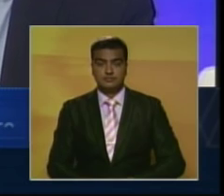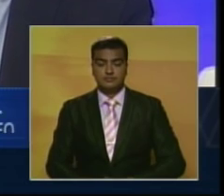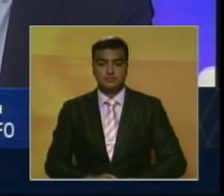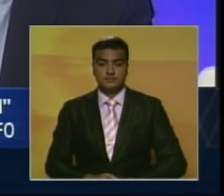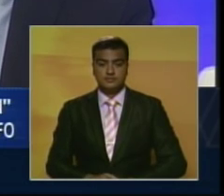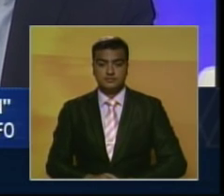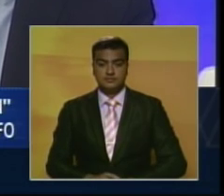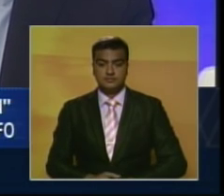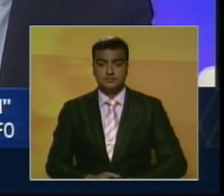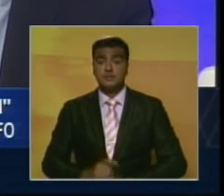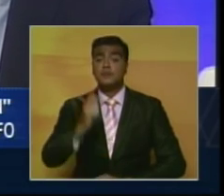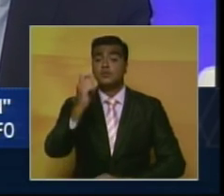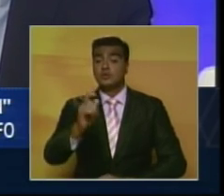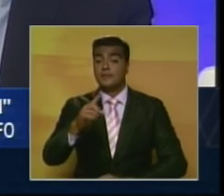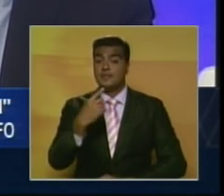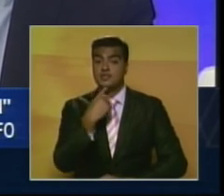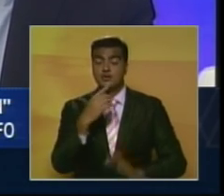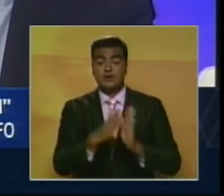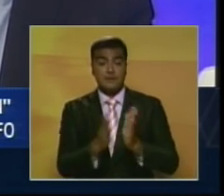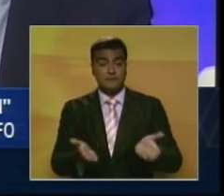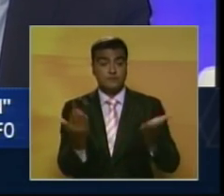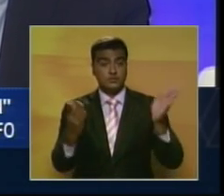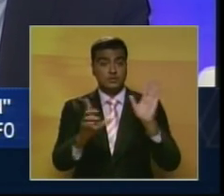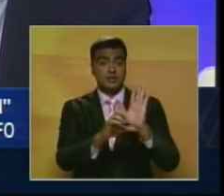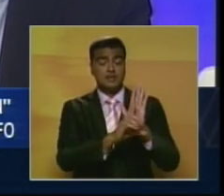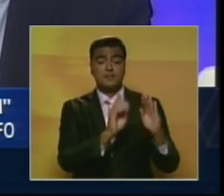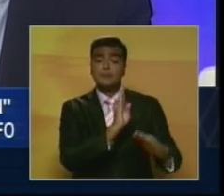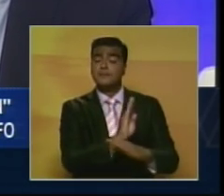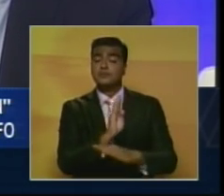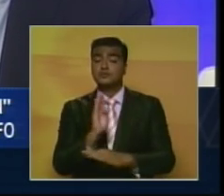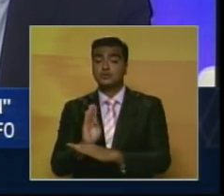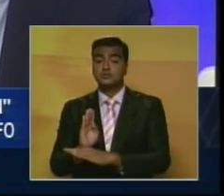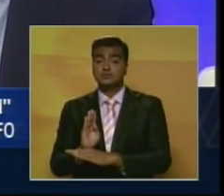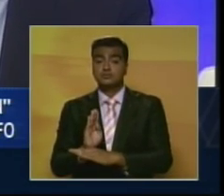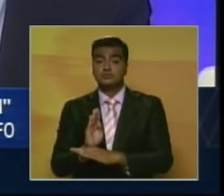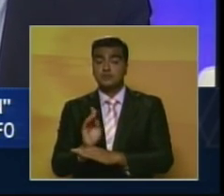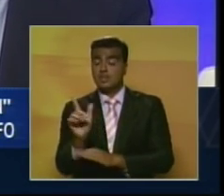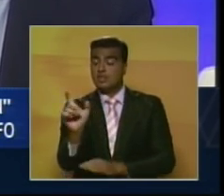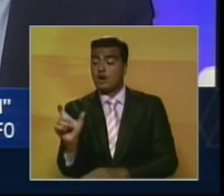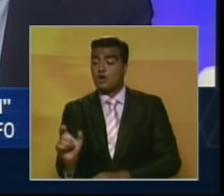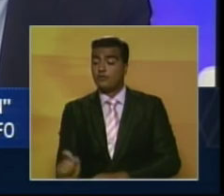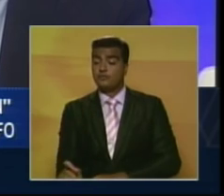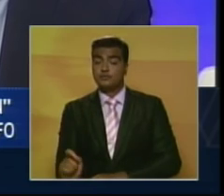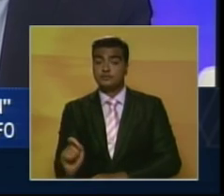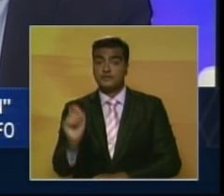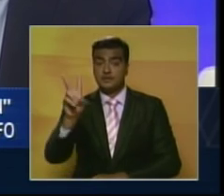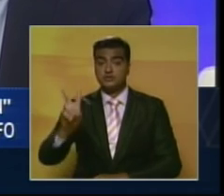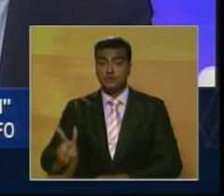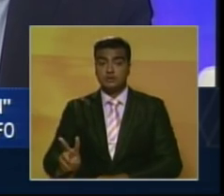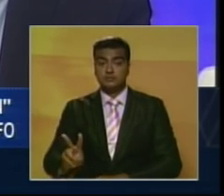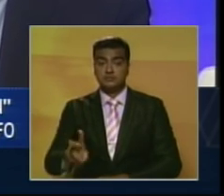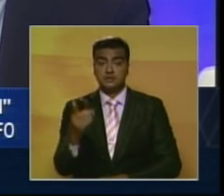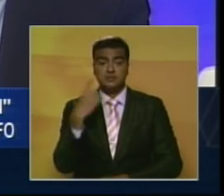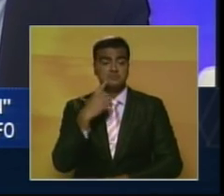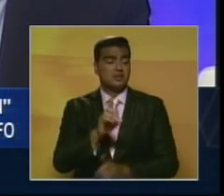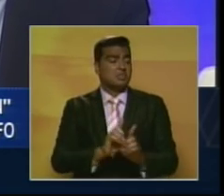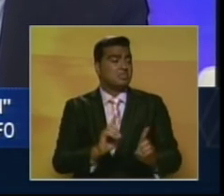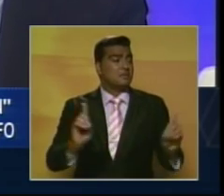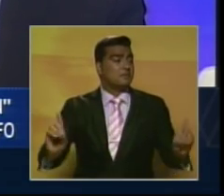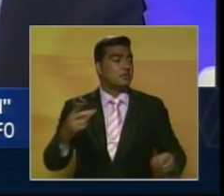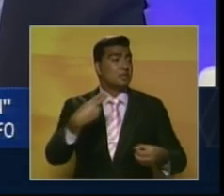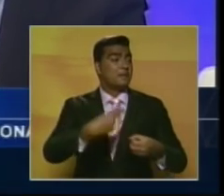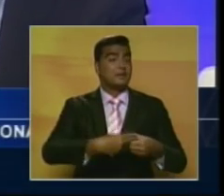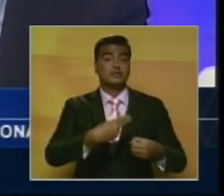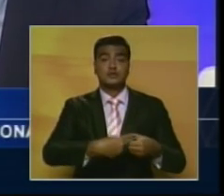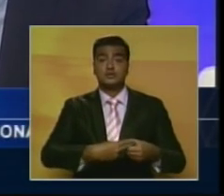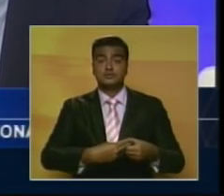El diputado aseveró que impulsarán una ley para la protección del Golfo e insistió en la necesidad de dejar de ser dependientes de la renta